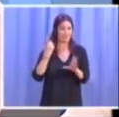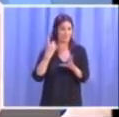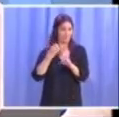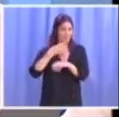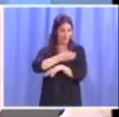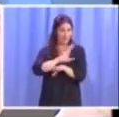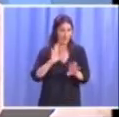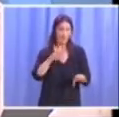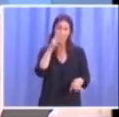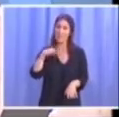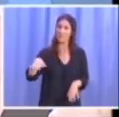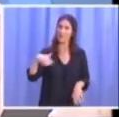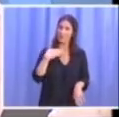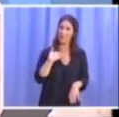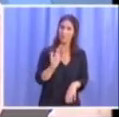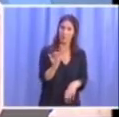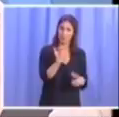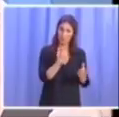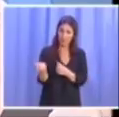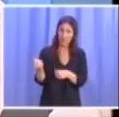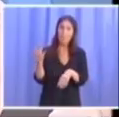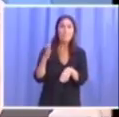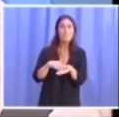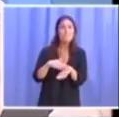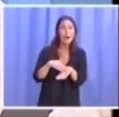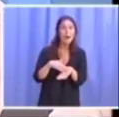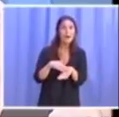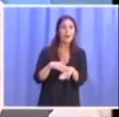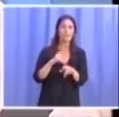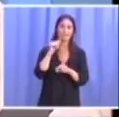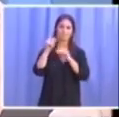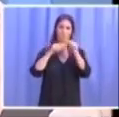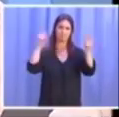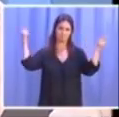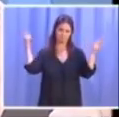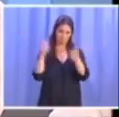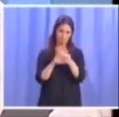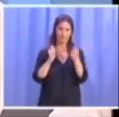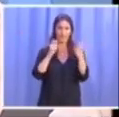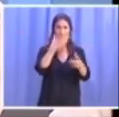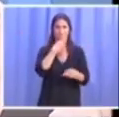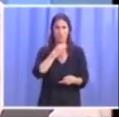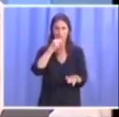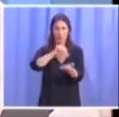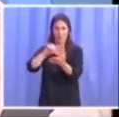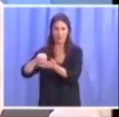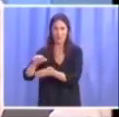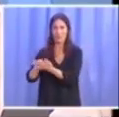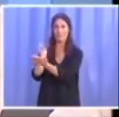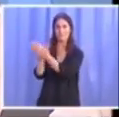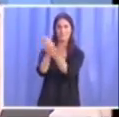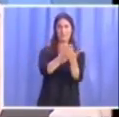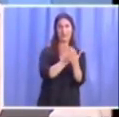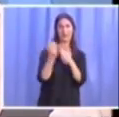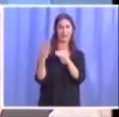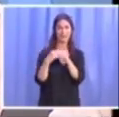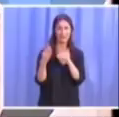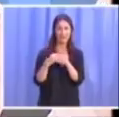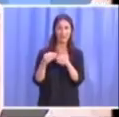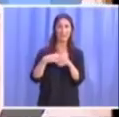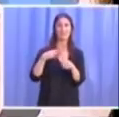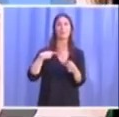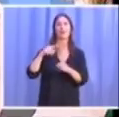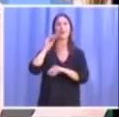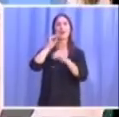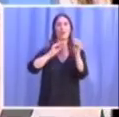que recuperar ese dinero para descontaminar, embellecer la ciudad, pagar a proveedores, adecentar los